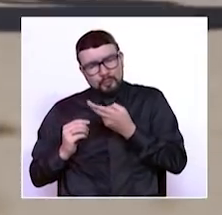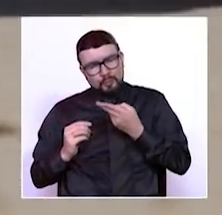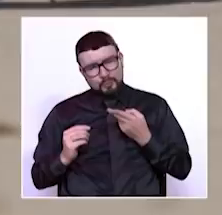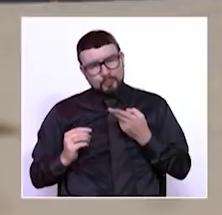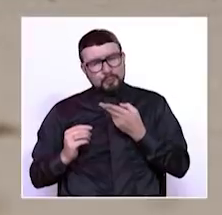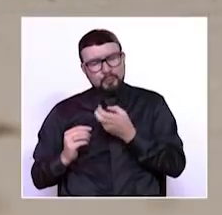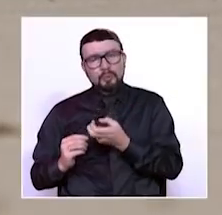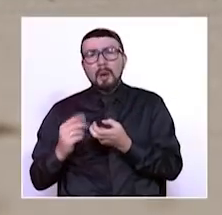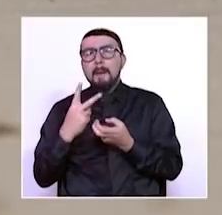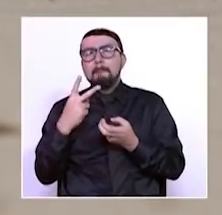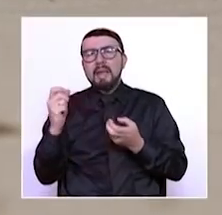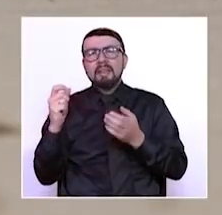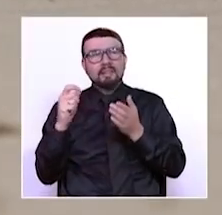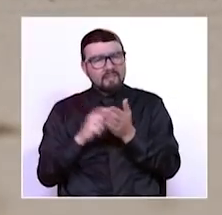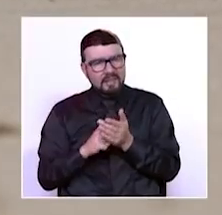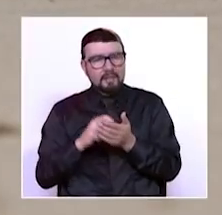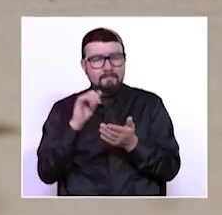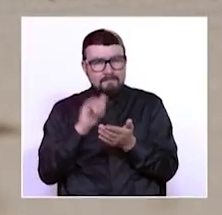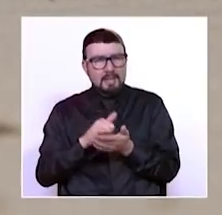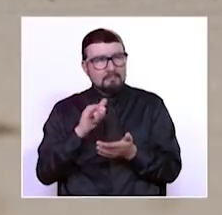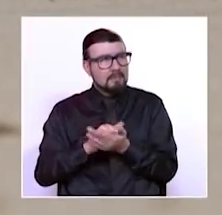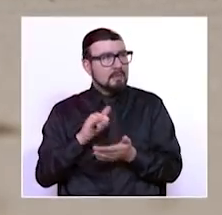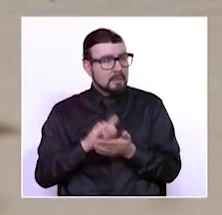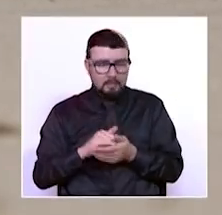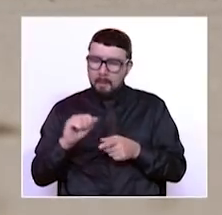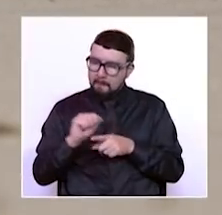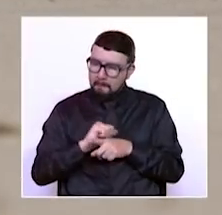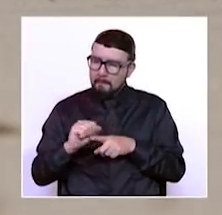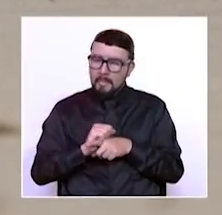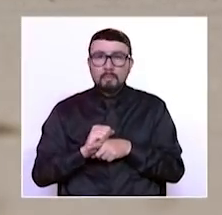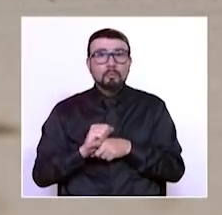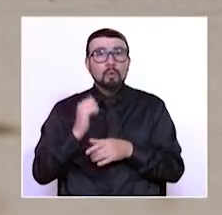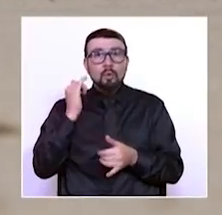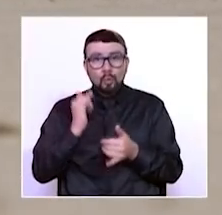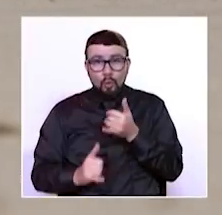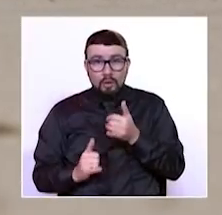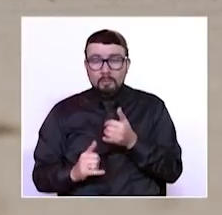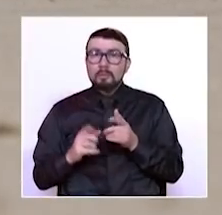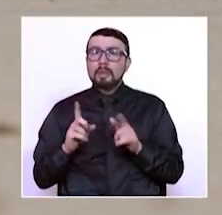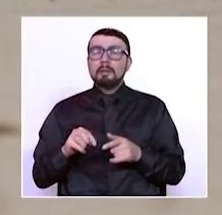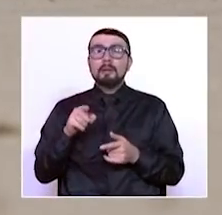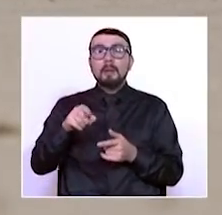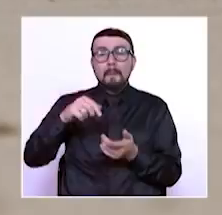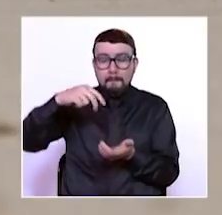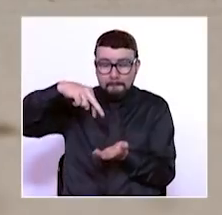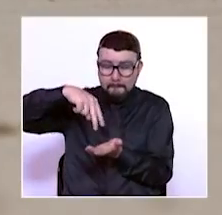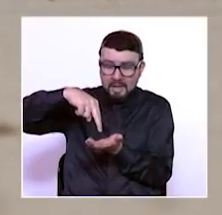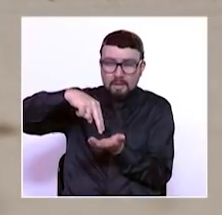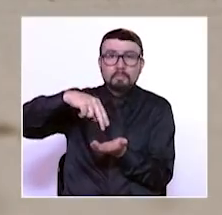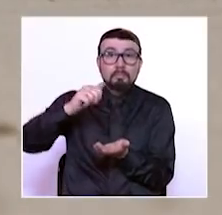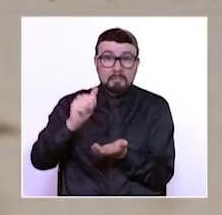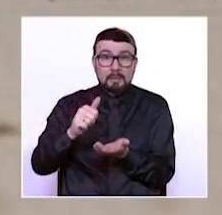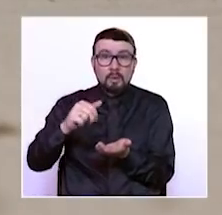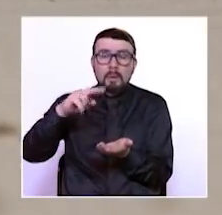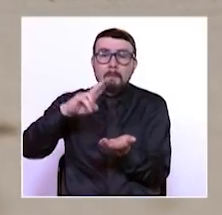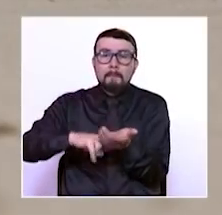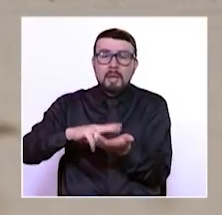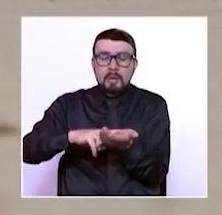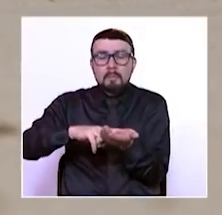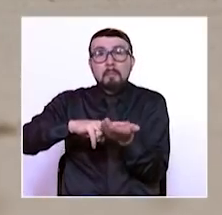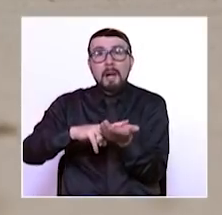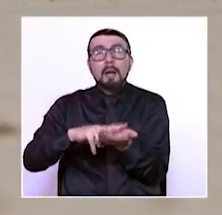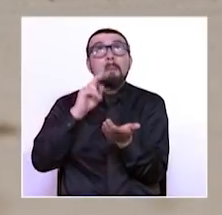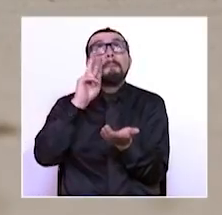20 repeticiones con movimientos alternos. Por último, está la separación de piernas. Tumbada en el suelo mirando hacia el